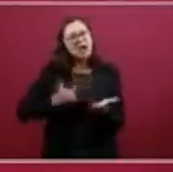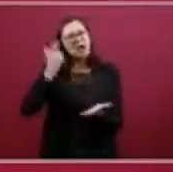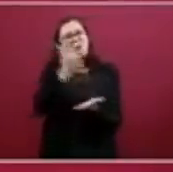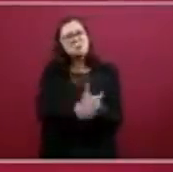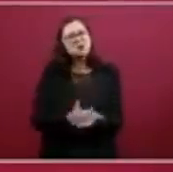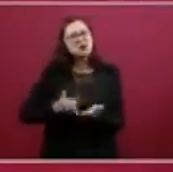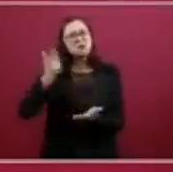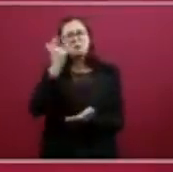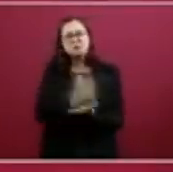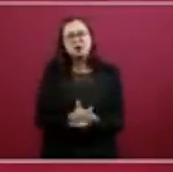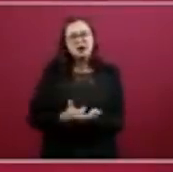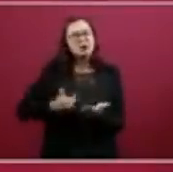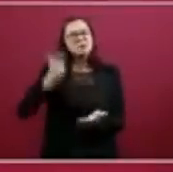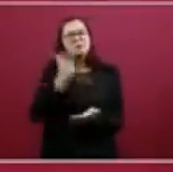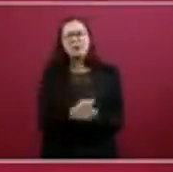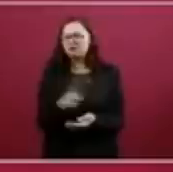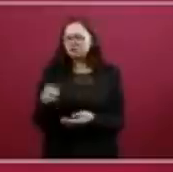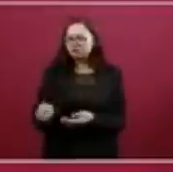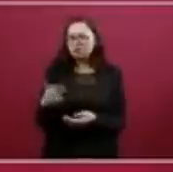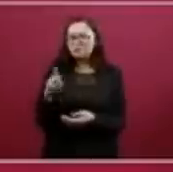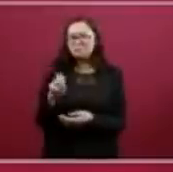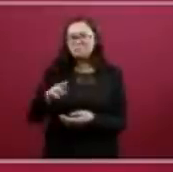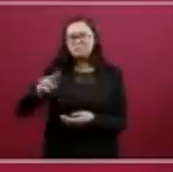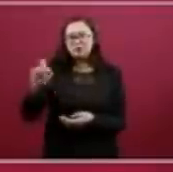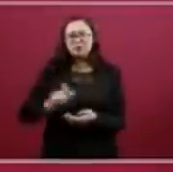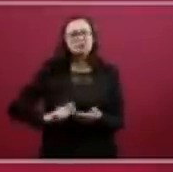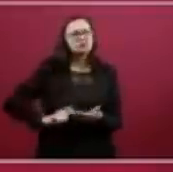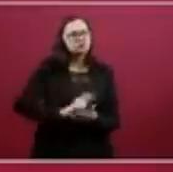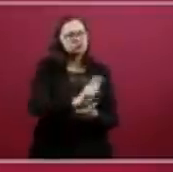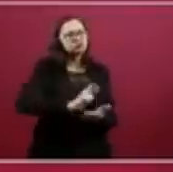todo el dinero del contrato que se le entregó?